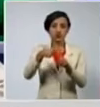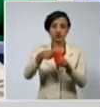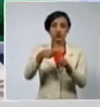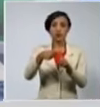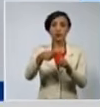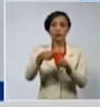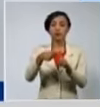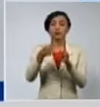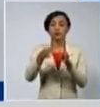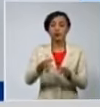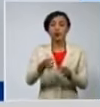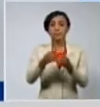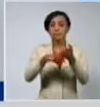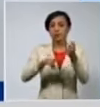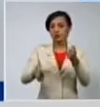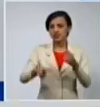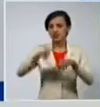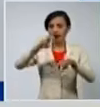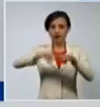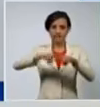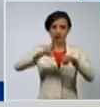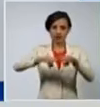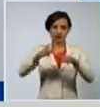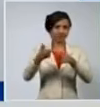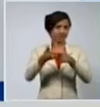con la provincia de La Habana el mayor número,